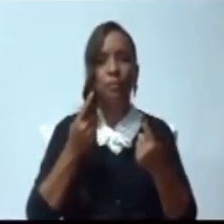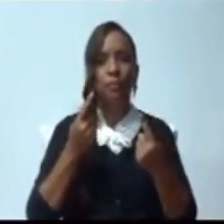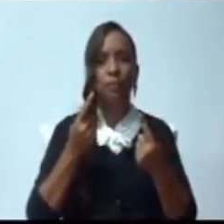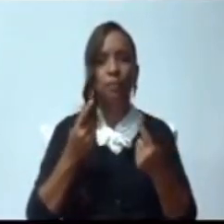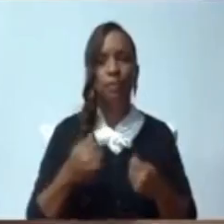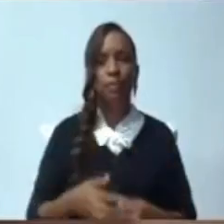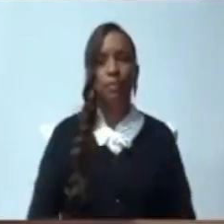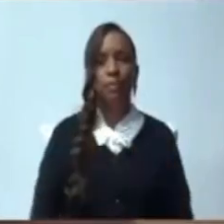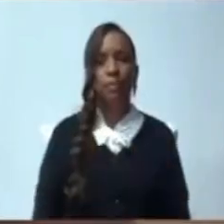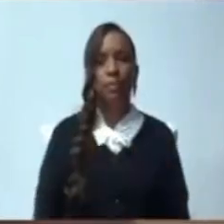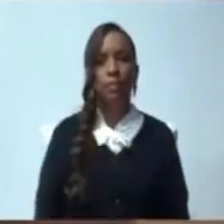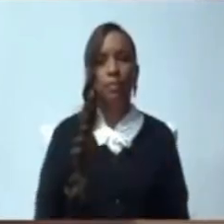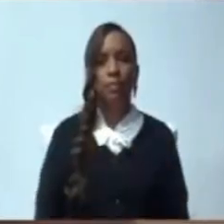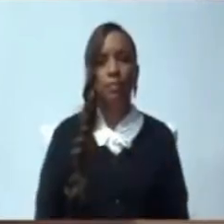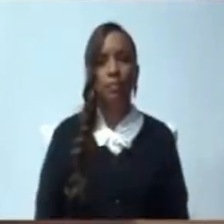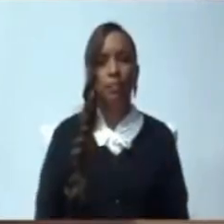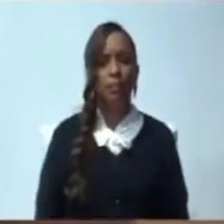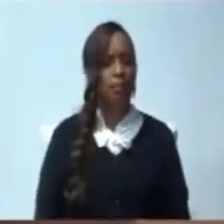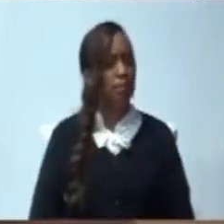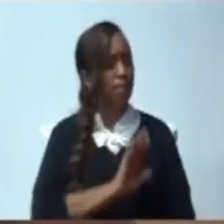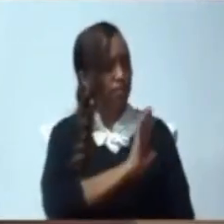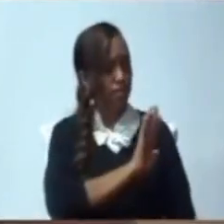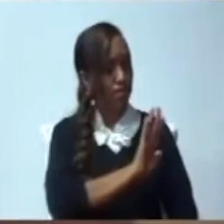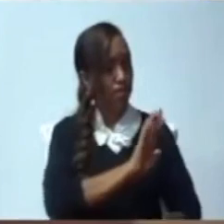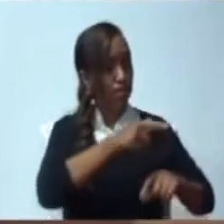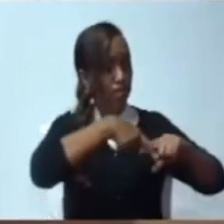Un momentito, profesor.